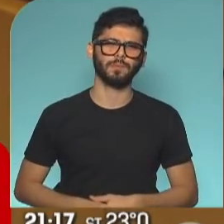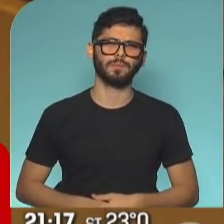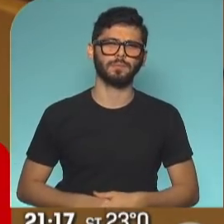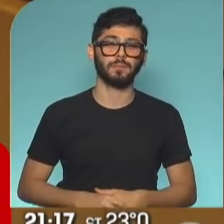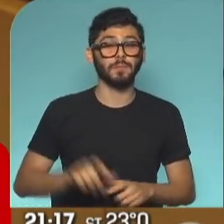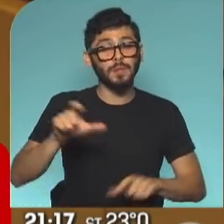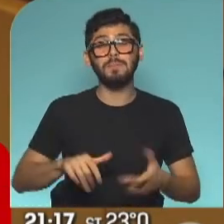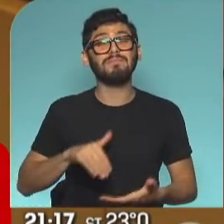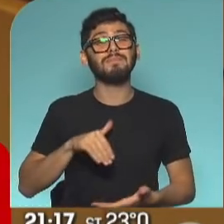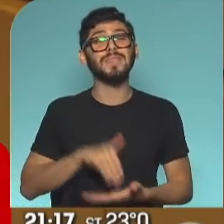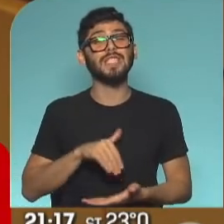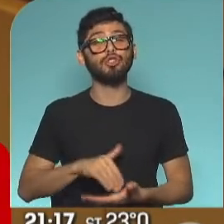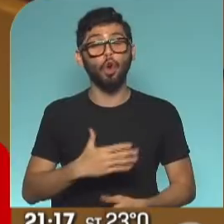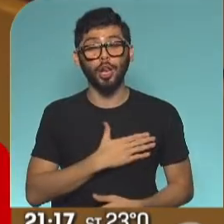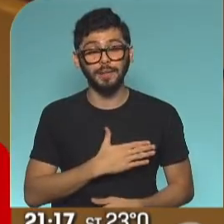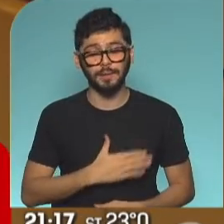Millones, lamentablemente.